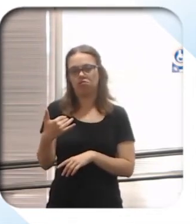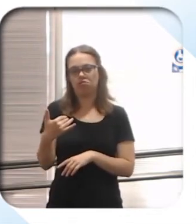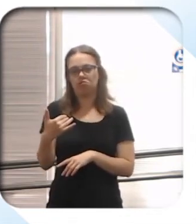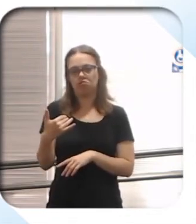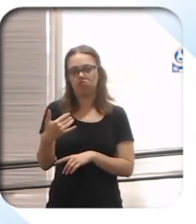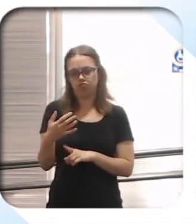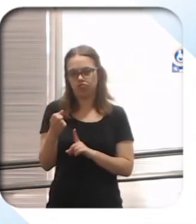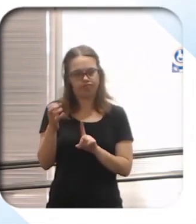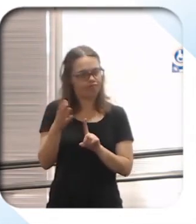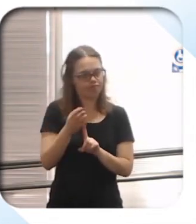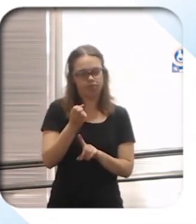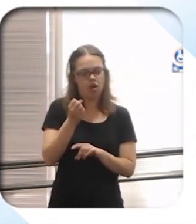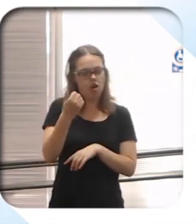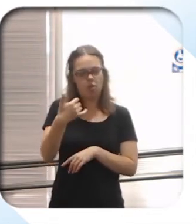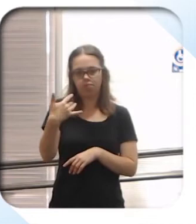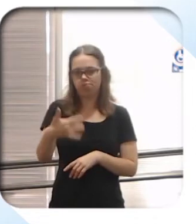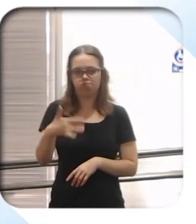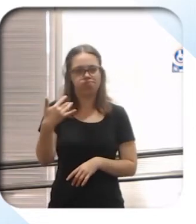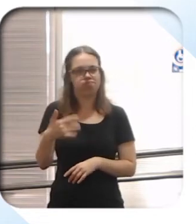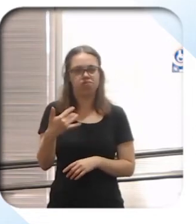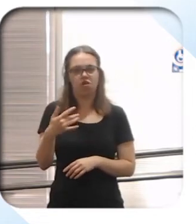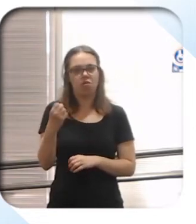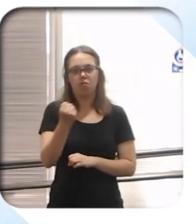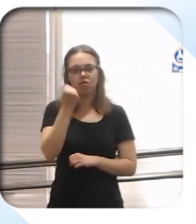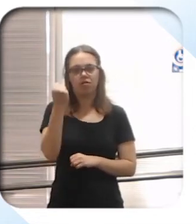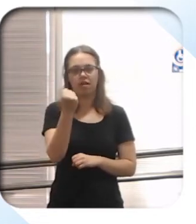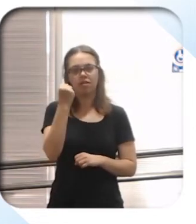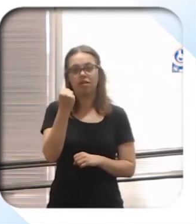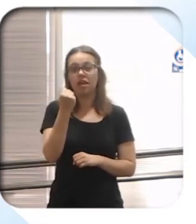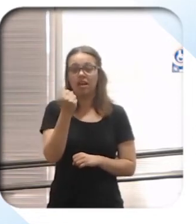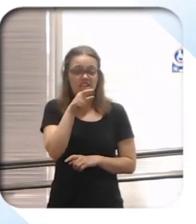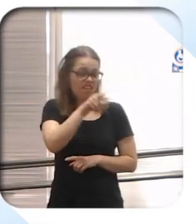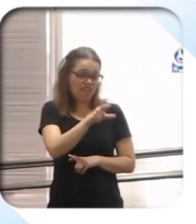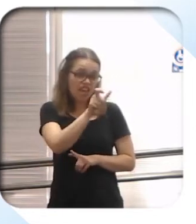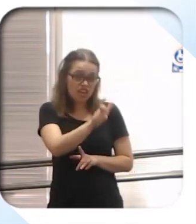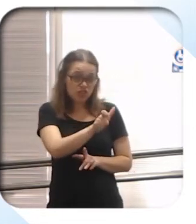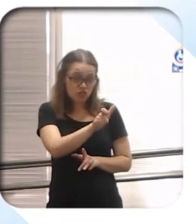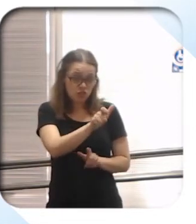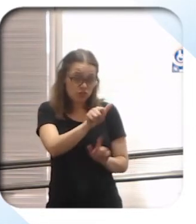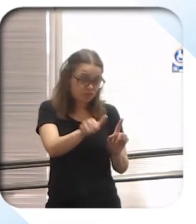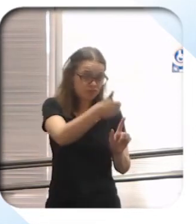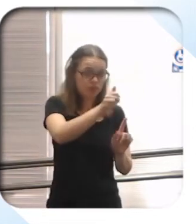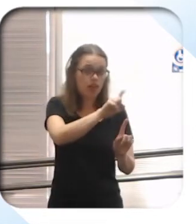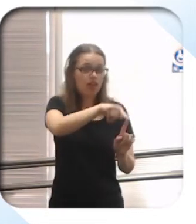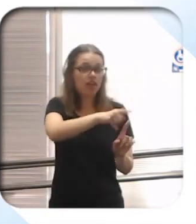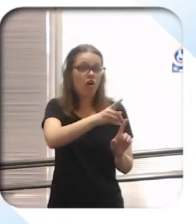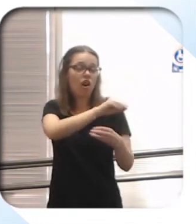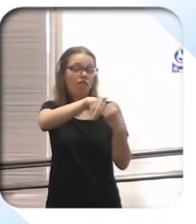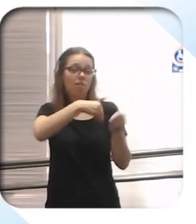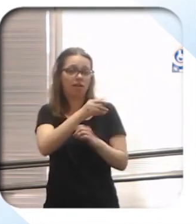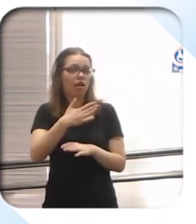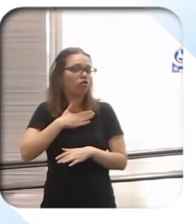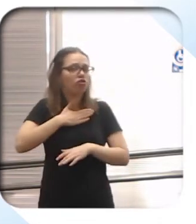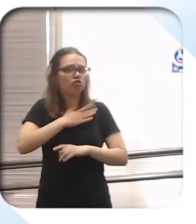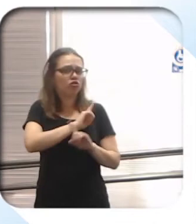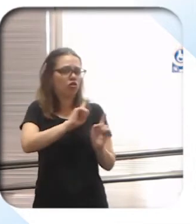muy valiosas, que la han logrado los pacientes, las familias. No nosotros, que